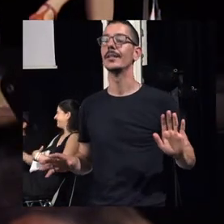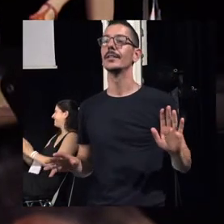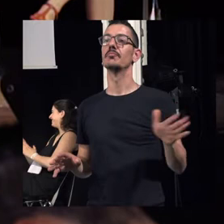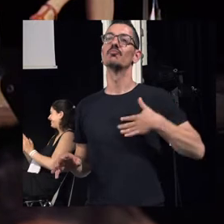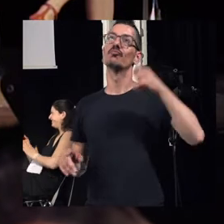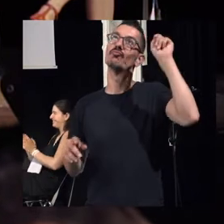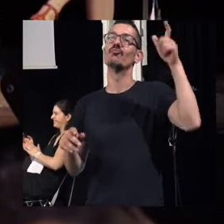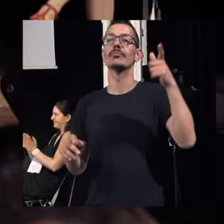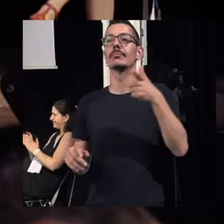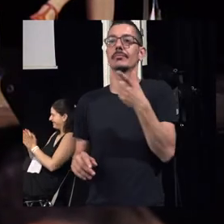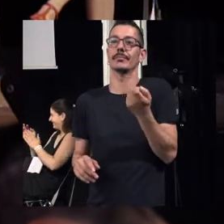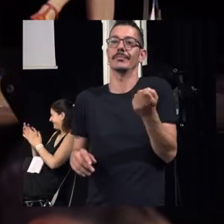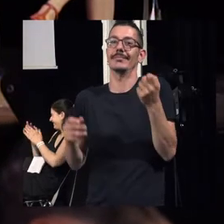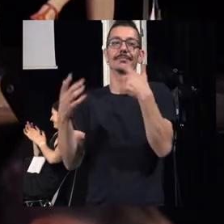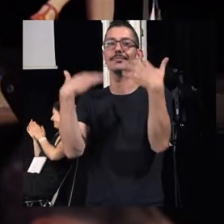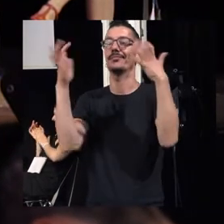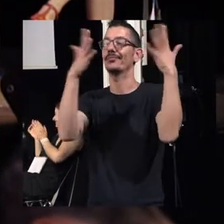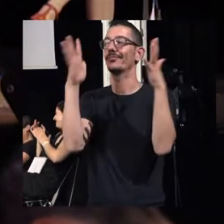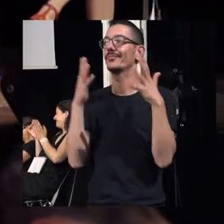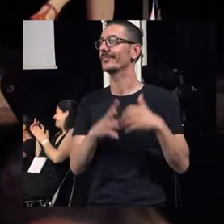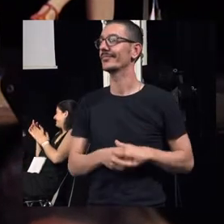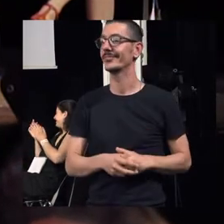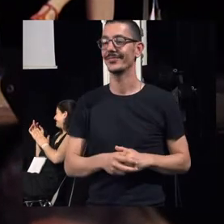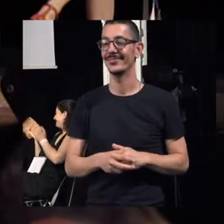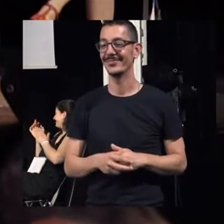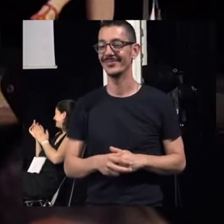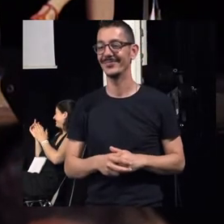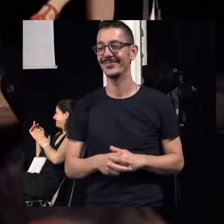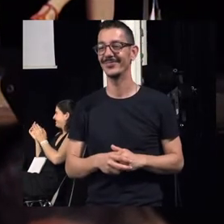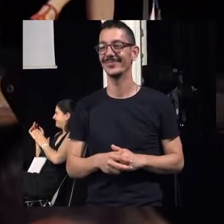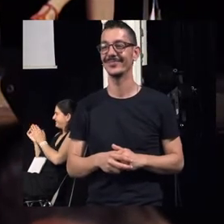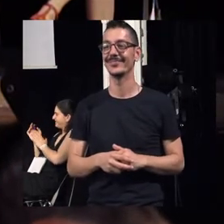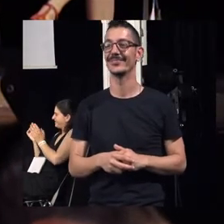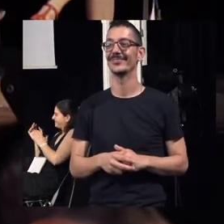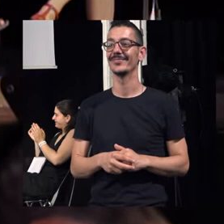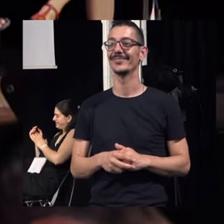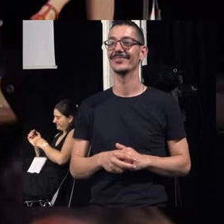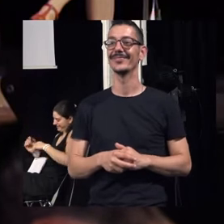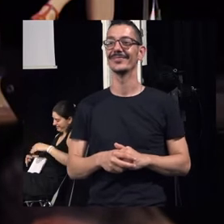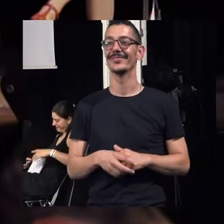¡Bien!